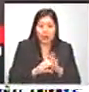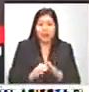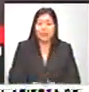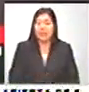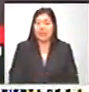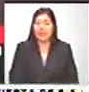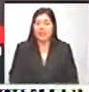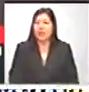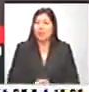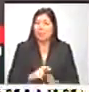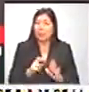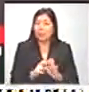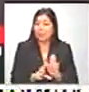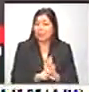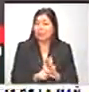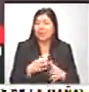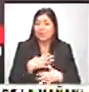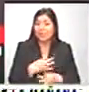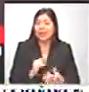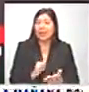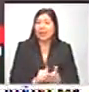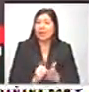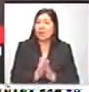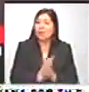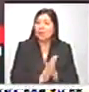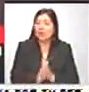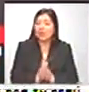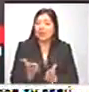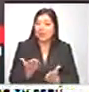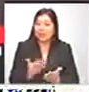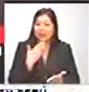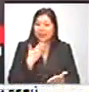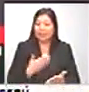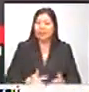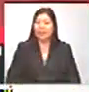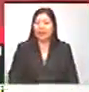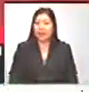través del presidente, yo creo que este es un proyecto de ley súper interesante y que va en beneficio del derecho de los consumidores. Gracias.